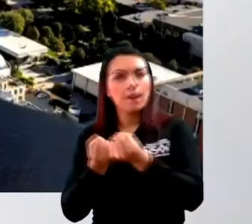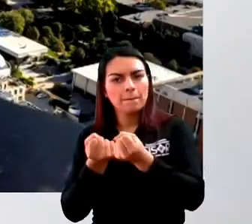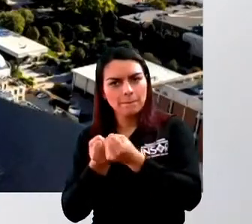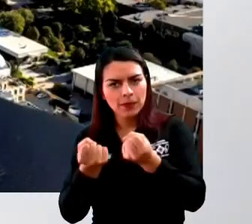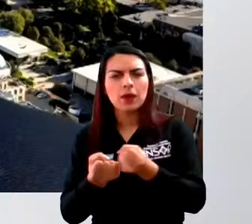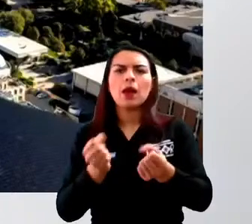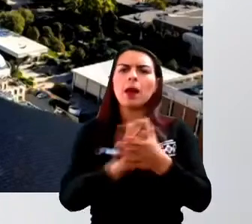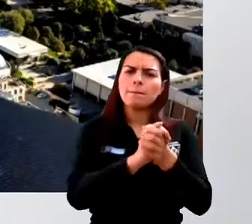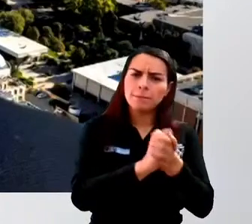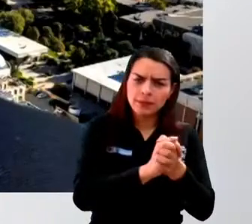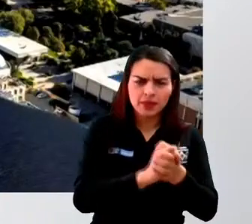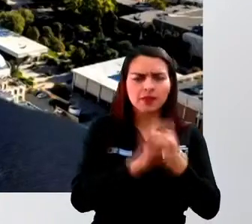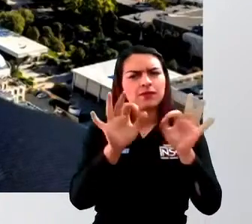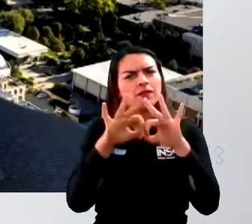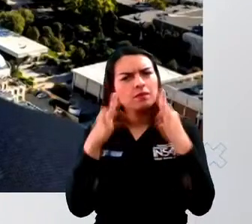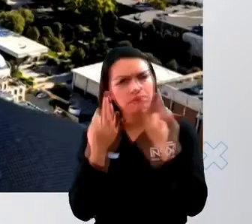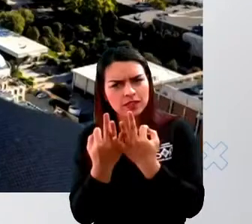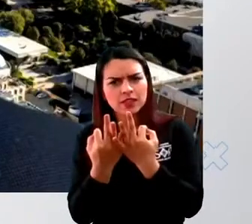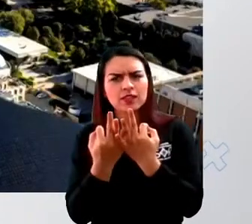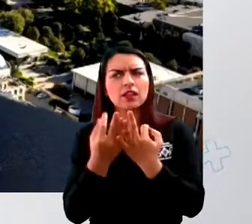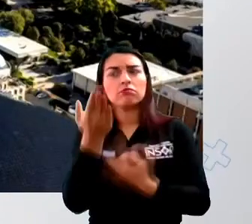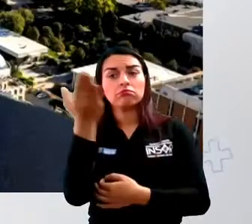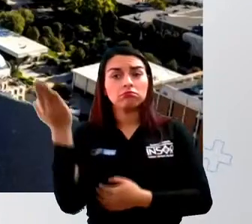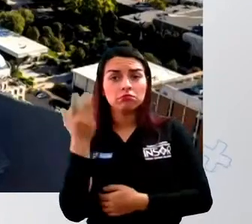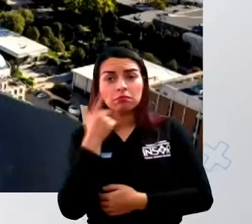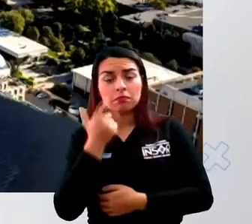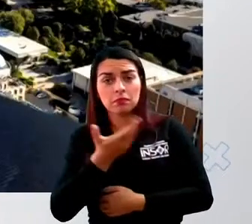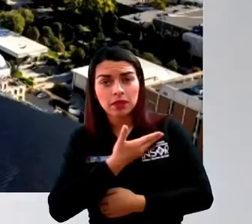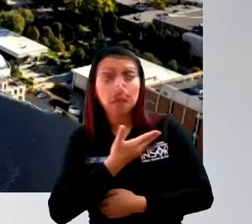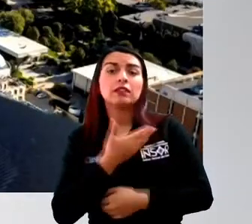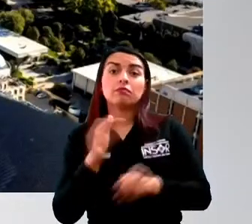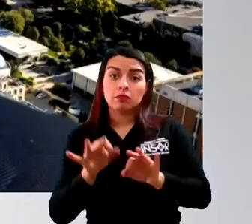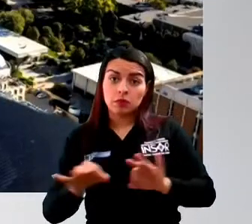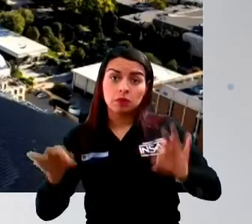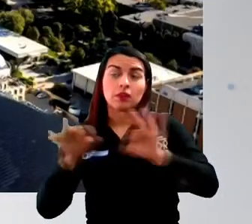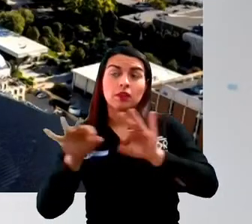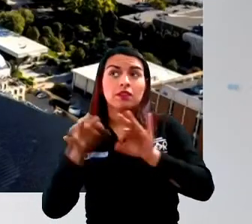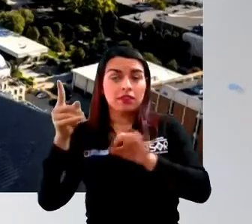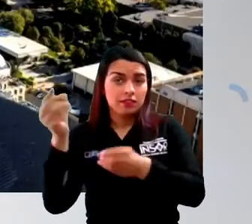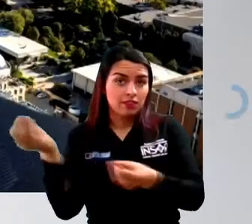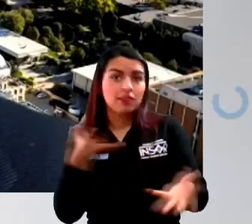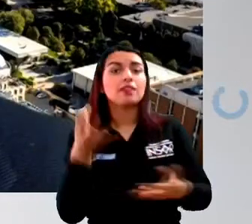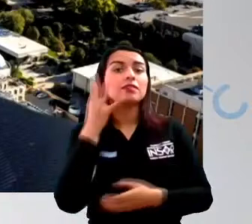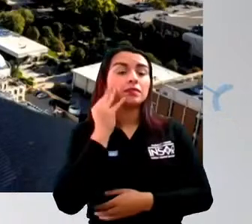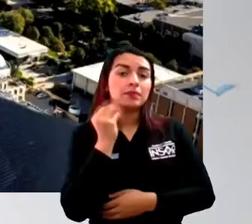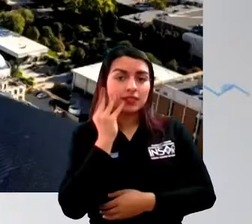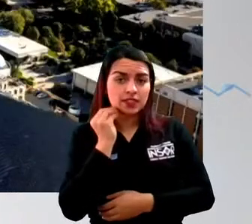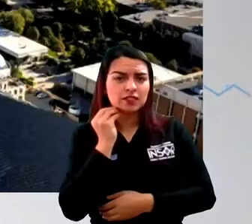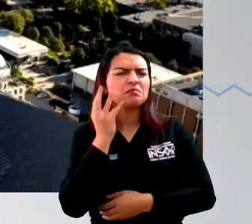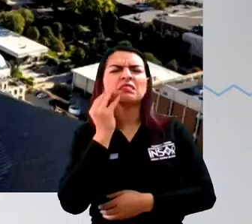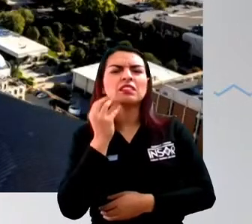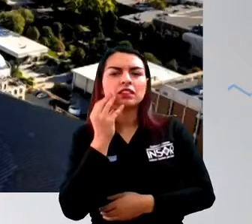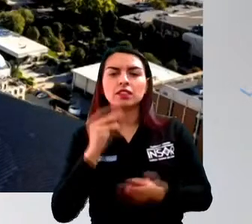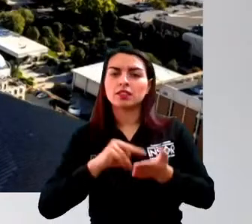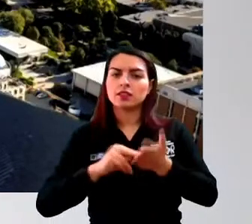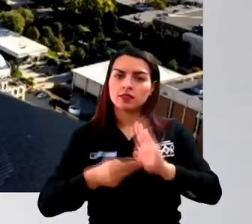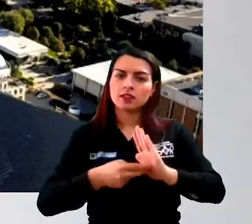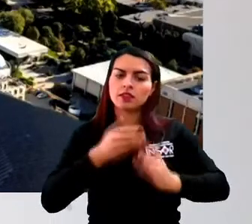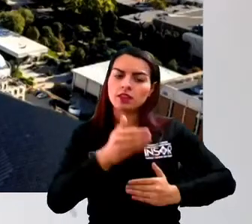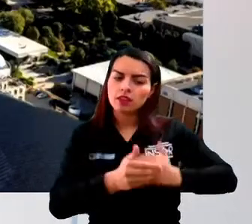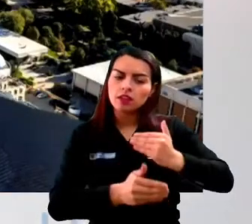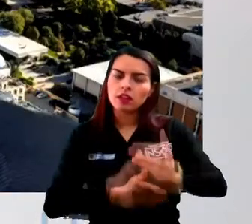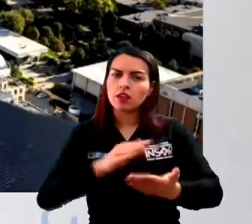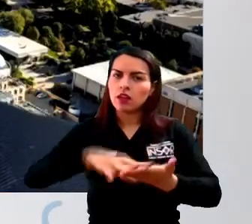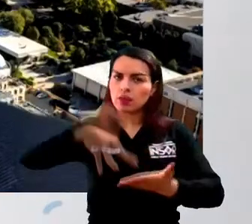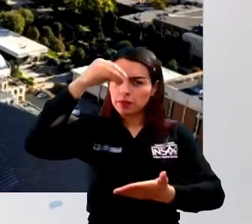y familiares. Sus padres son muy importantes para sus experiencias de aprendizaje y para poderlos apoyar, realizar sus